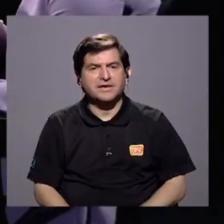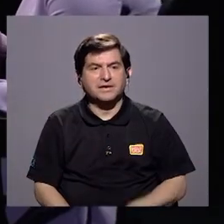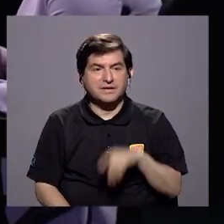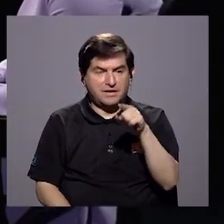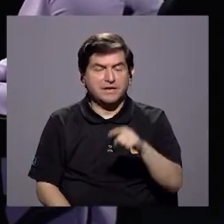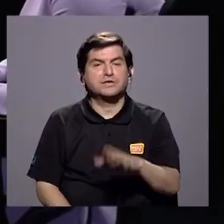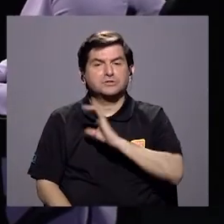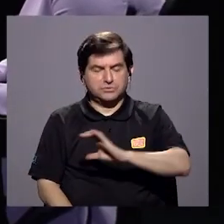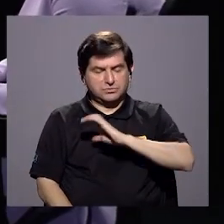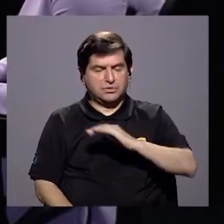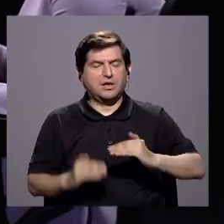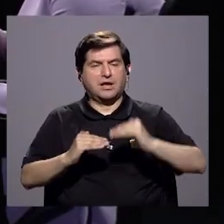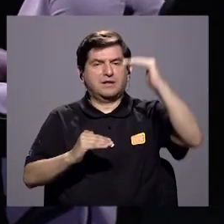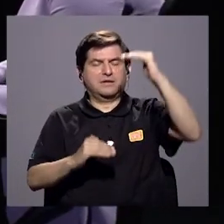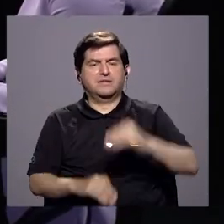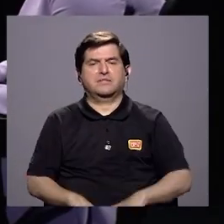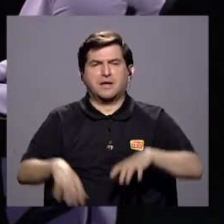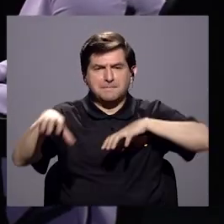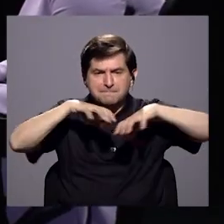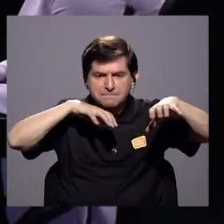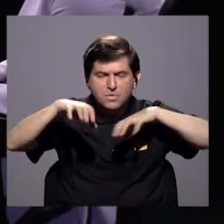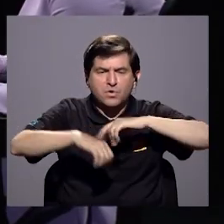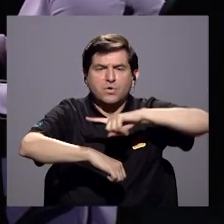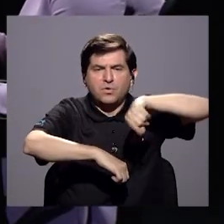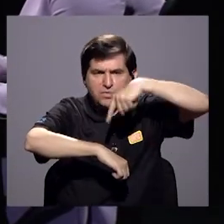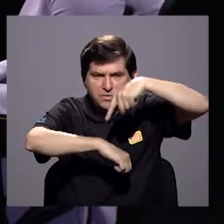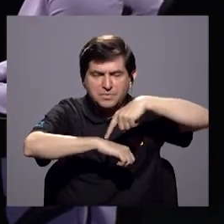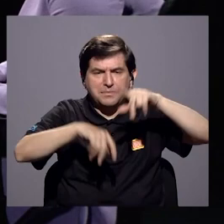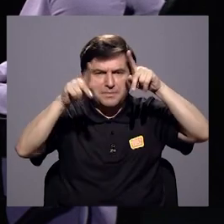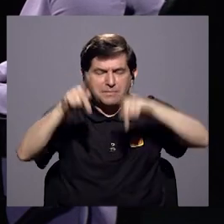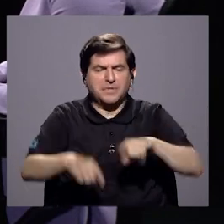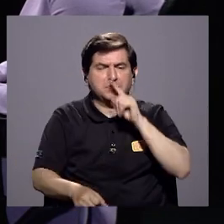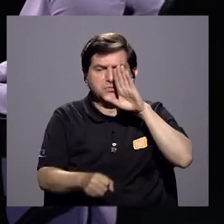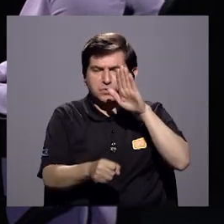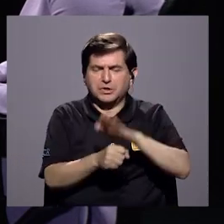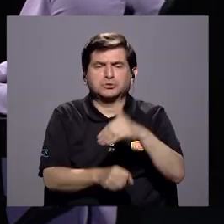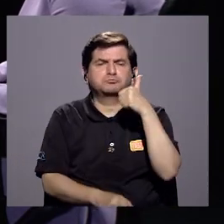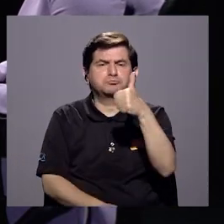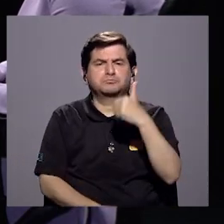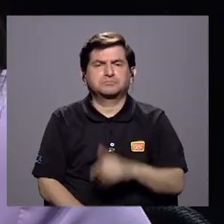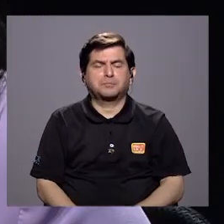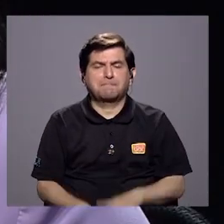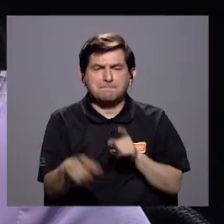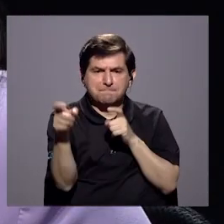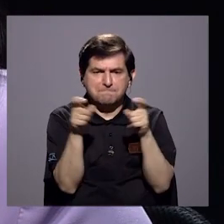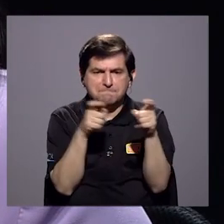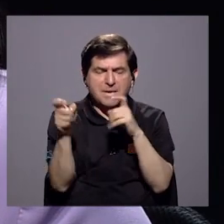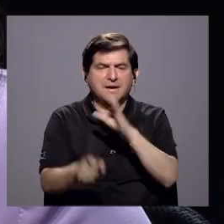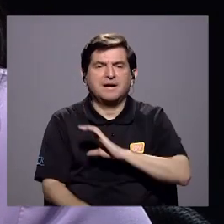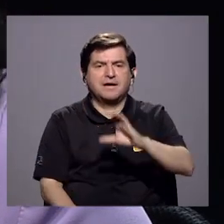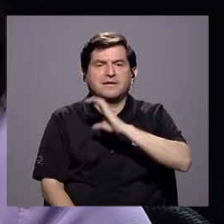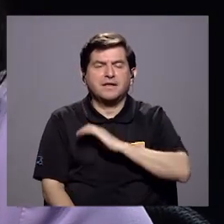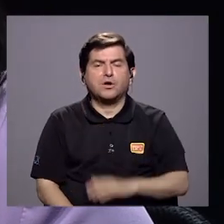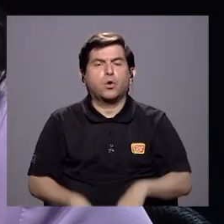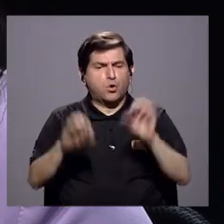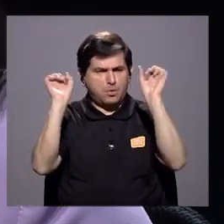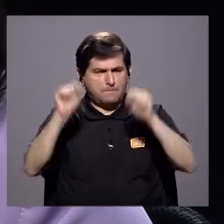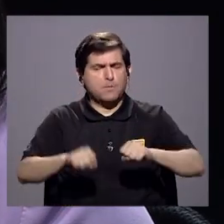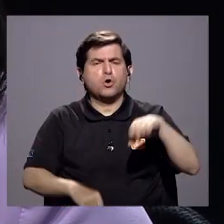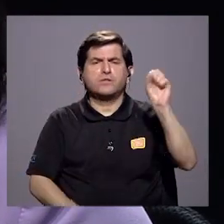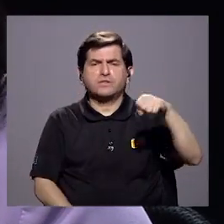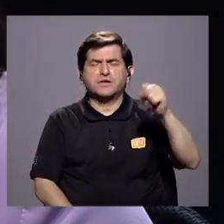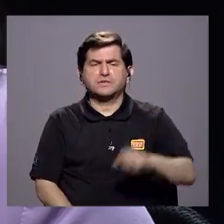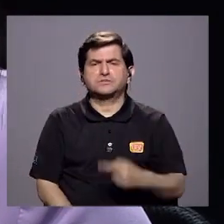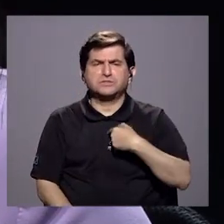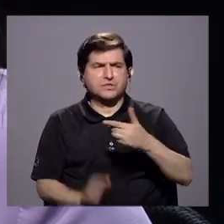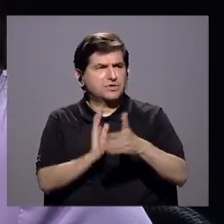de altísima calidad. La cantidad de movimientos por hora, la gente súper comprometida, el manejo de calidad. Sí se puede. Yo he